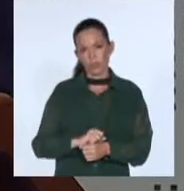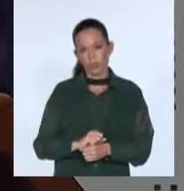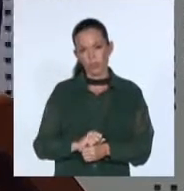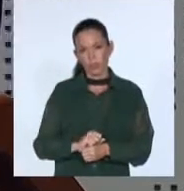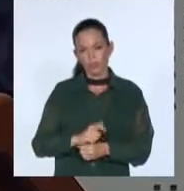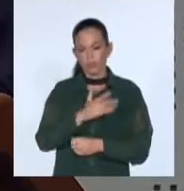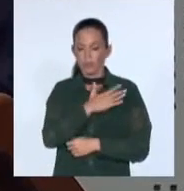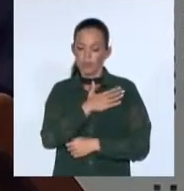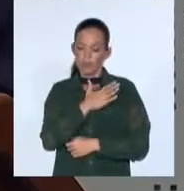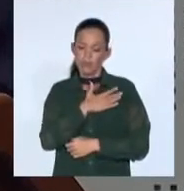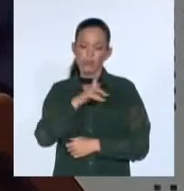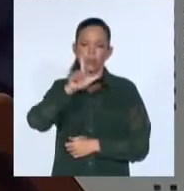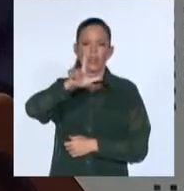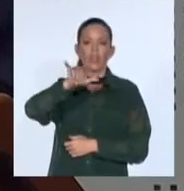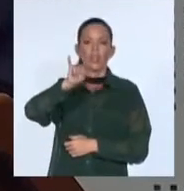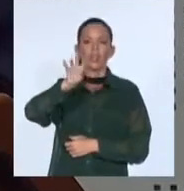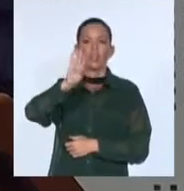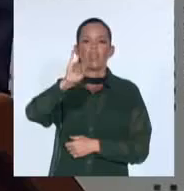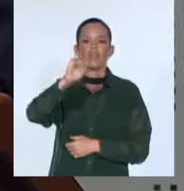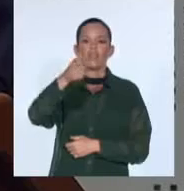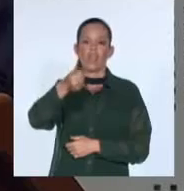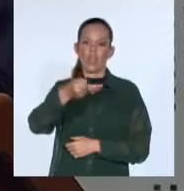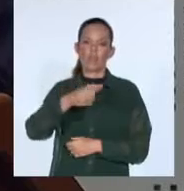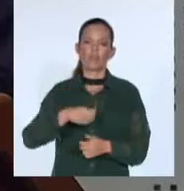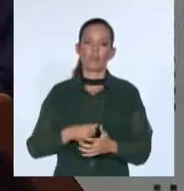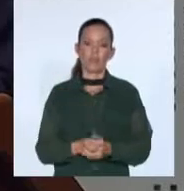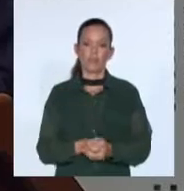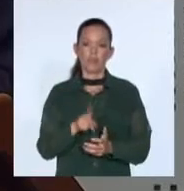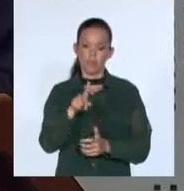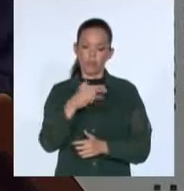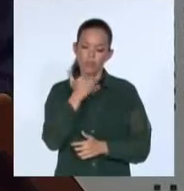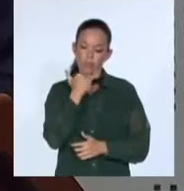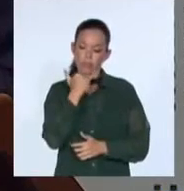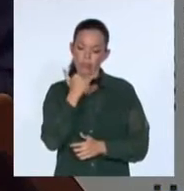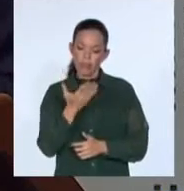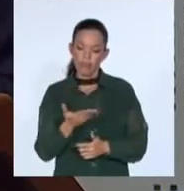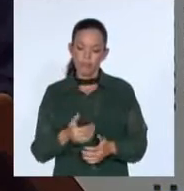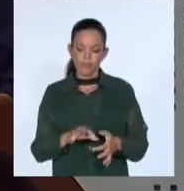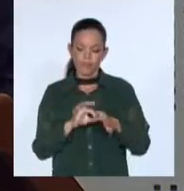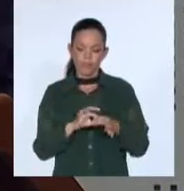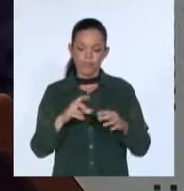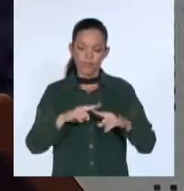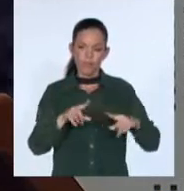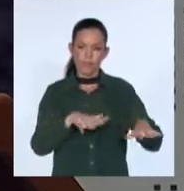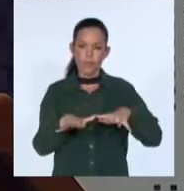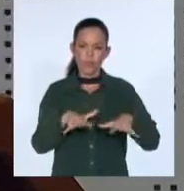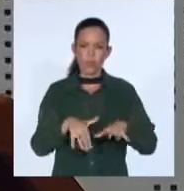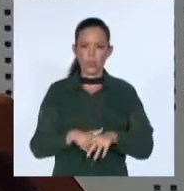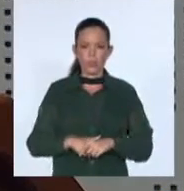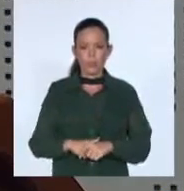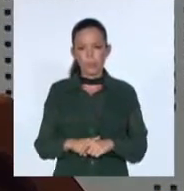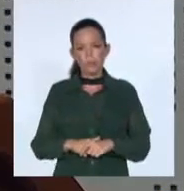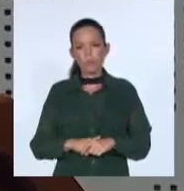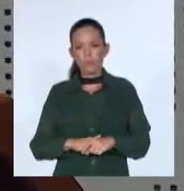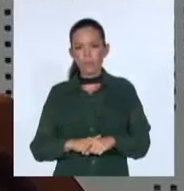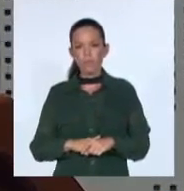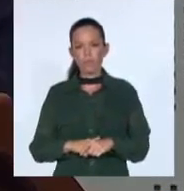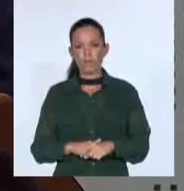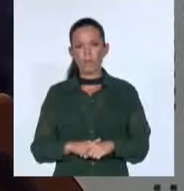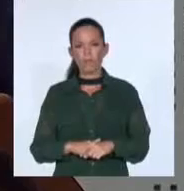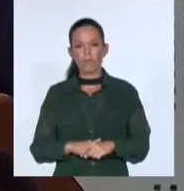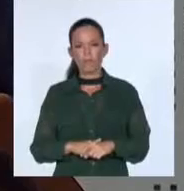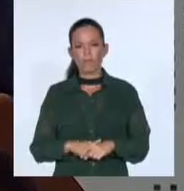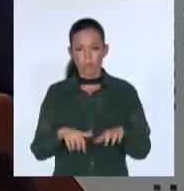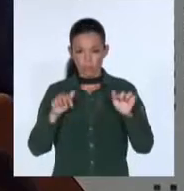Ahora bien, para que esa situación se altere, cambie, lo primero que hay que hacer es cambiar el